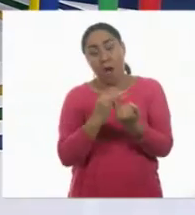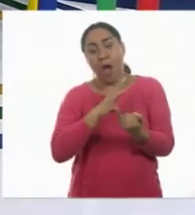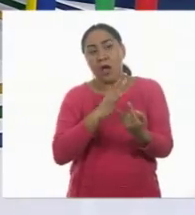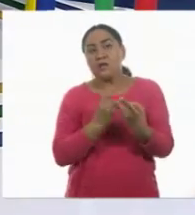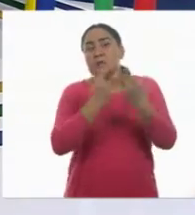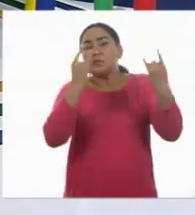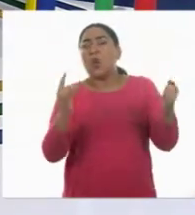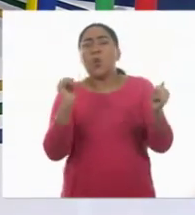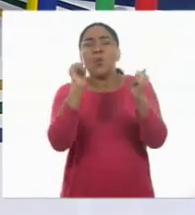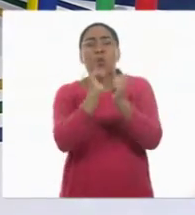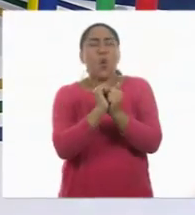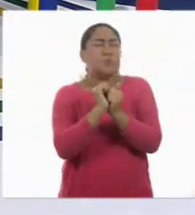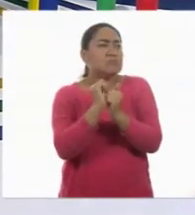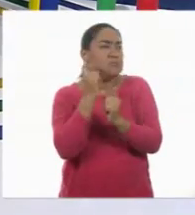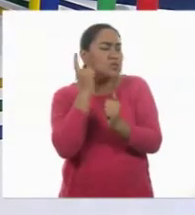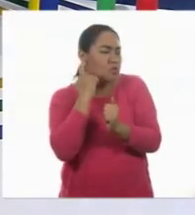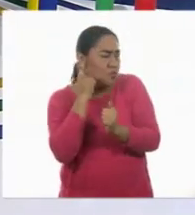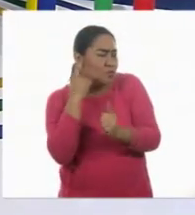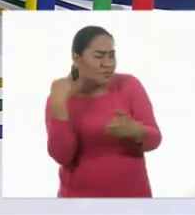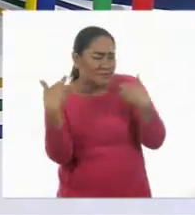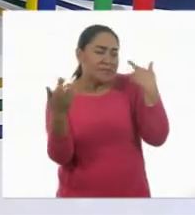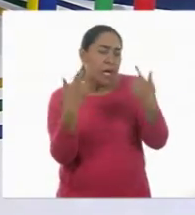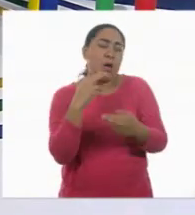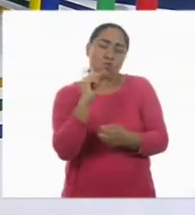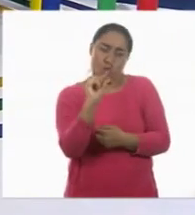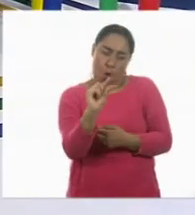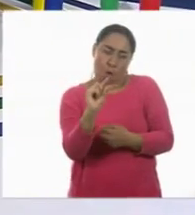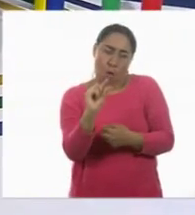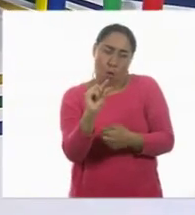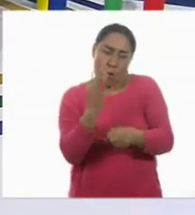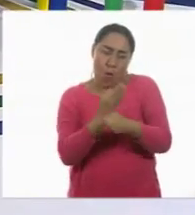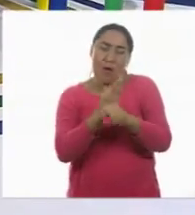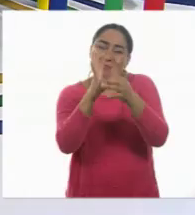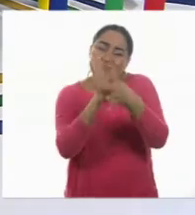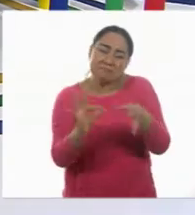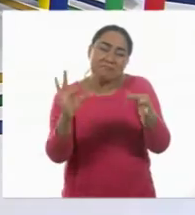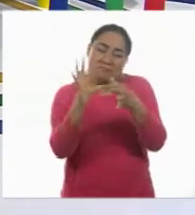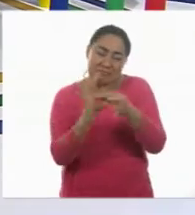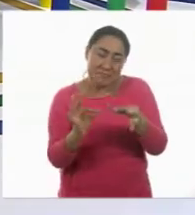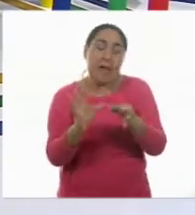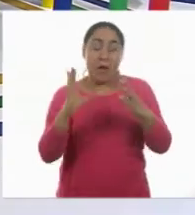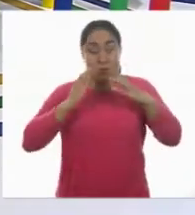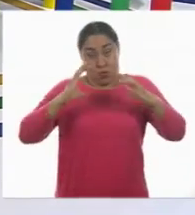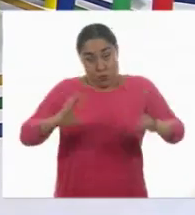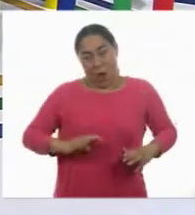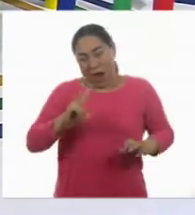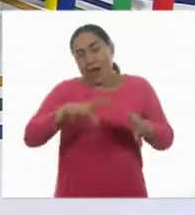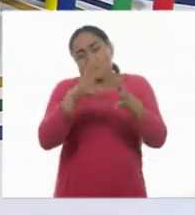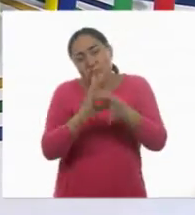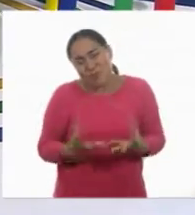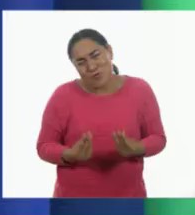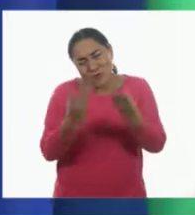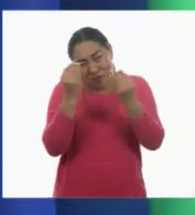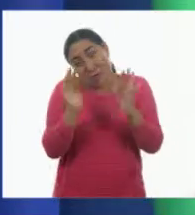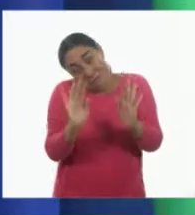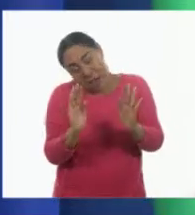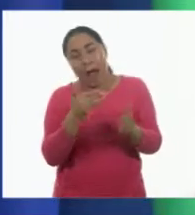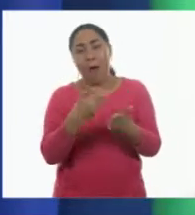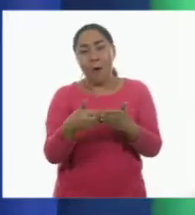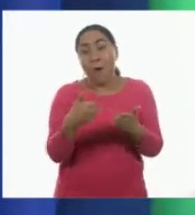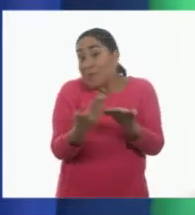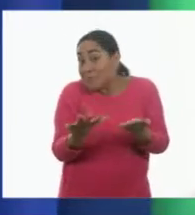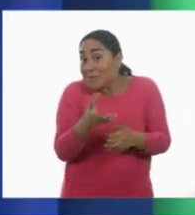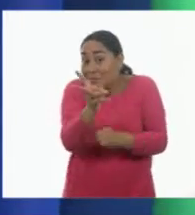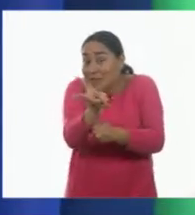sonoros. ¿Sí? Hemos trabajado poquito con el sonido, ¿verdad? Muy poco, Ya trabajamos sí. mucho con el cuerpo. Ahora, ¿qué tal? Te invito y